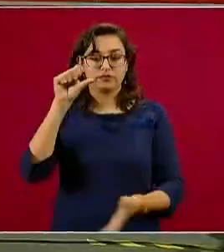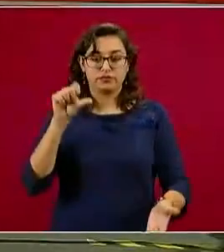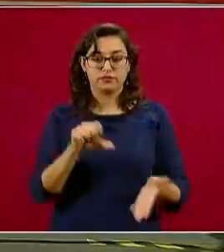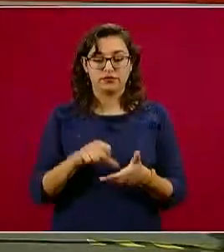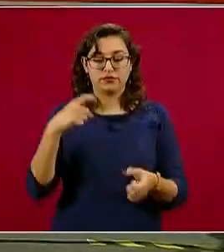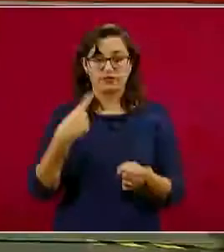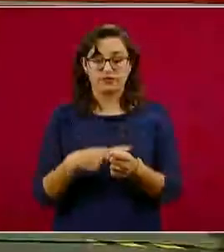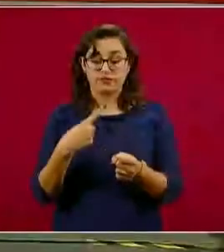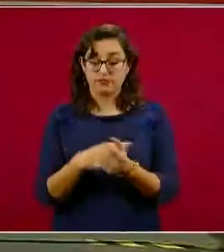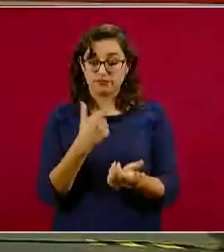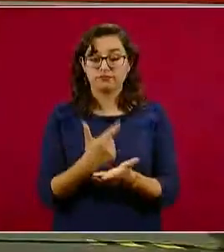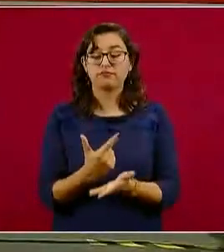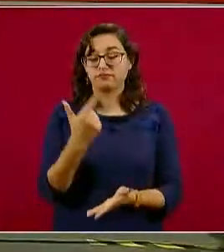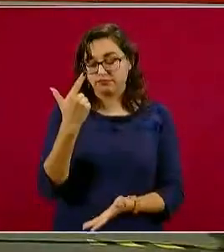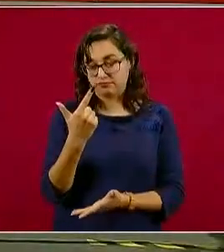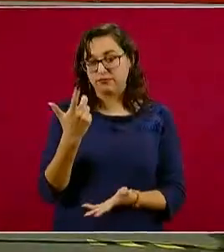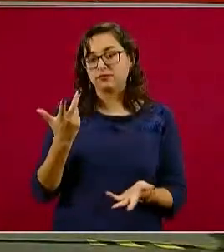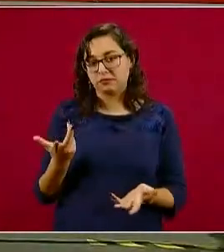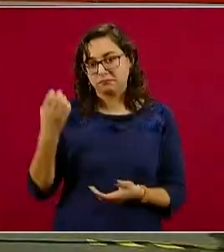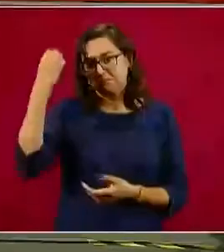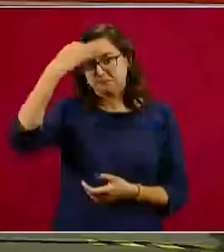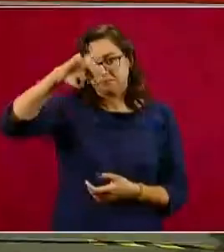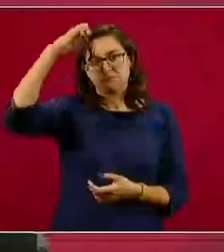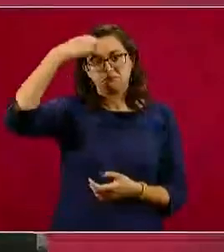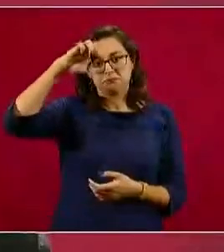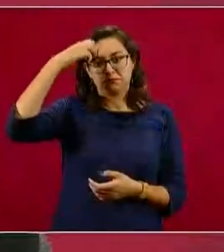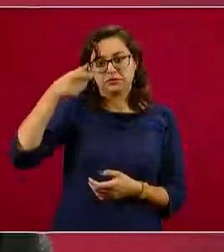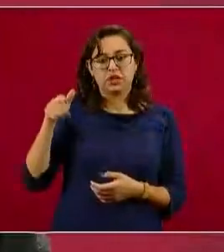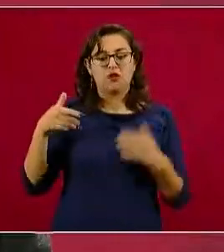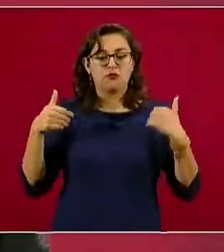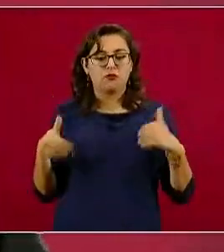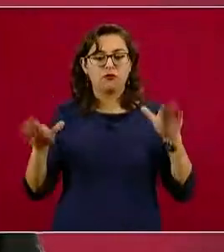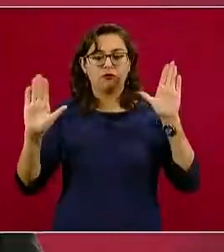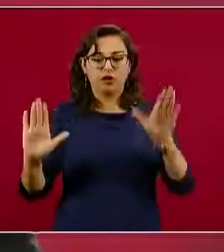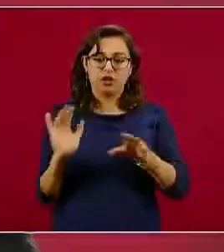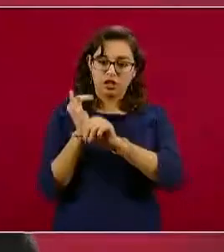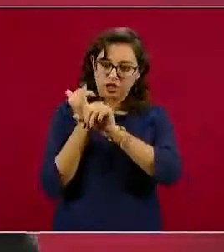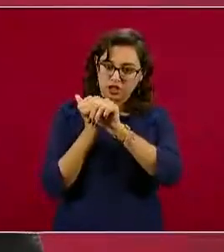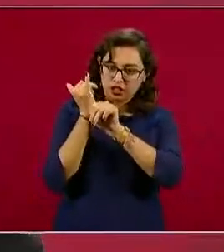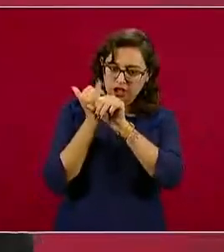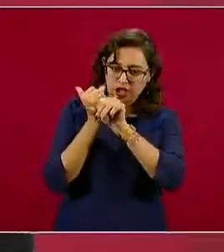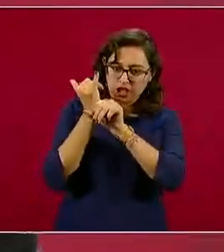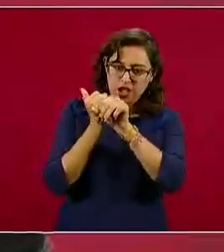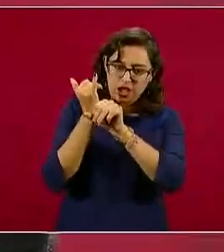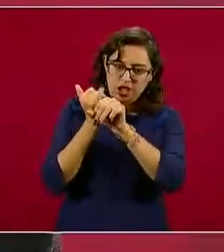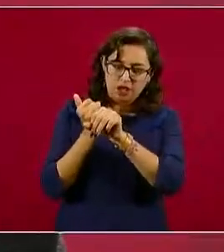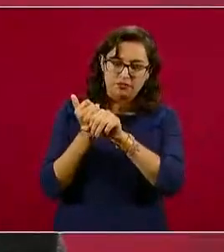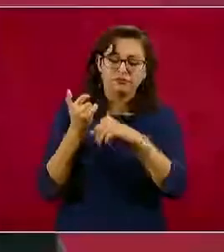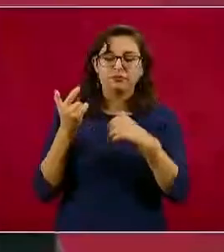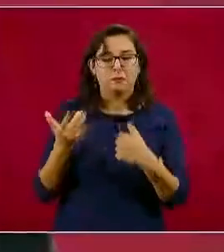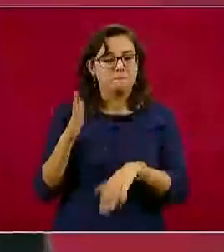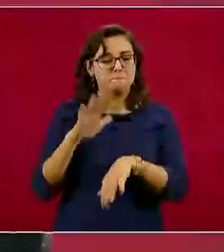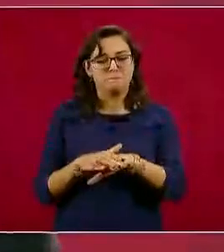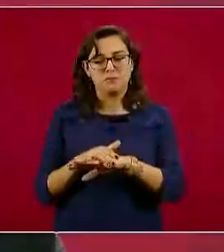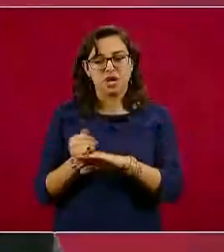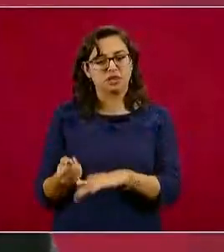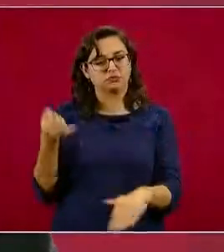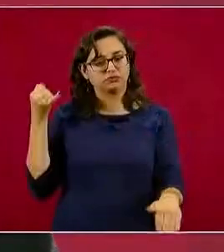cáncer. Tiene una amplia experiencia. Él fue de los investigadores principales y creadores de uno de los estudios más